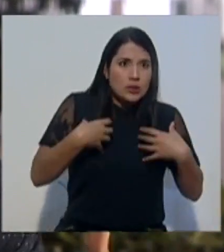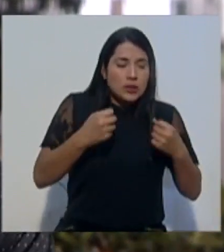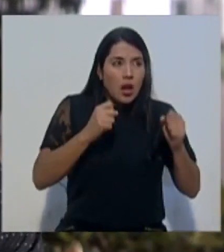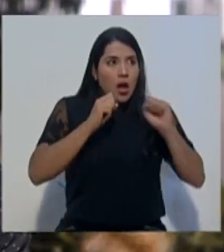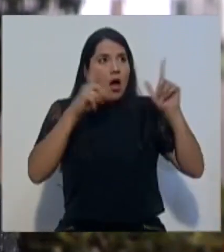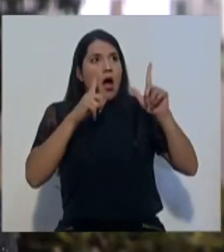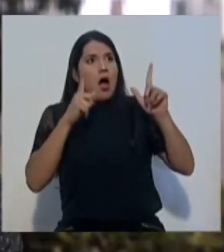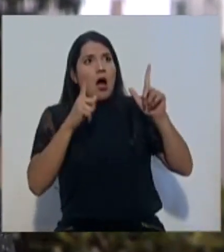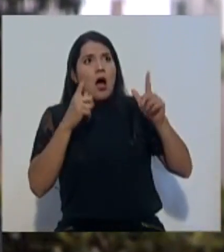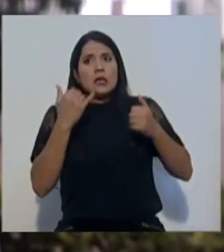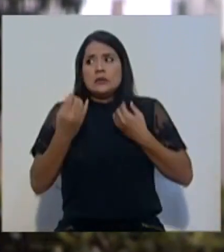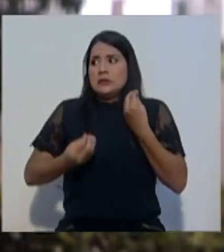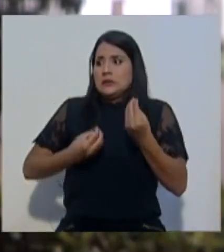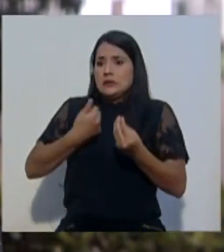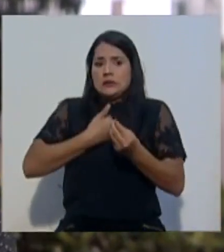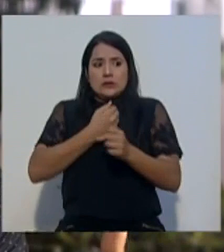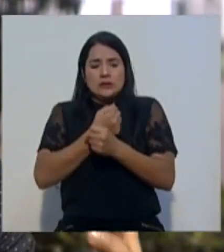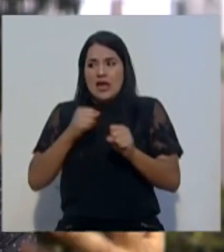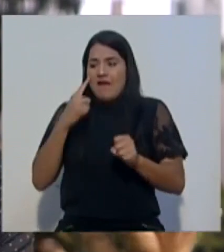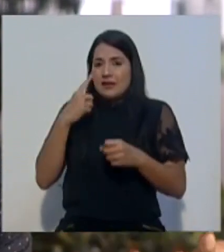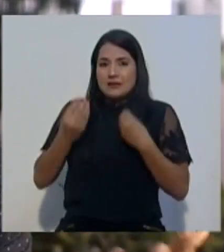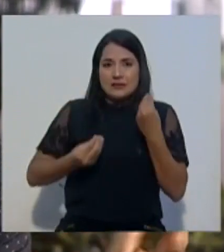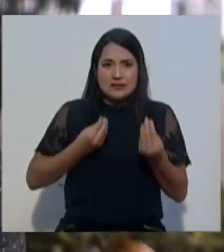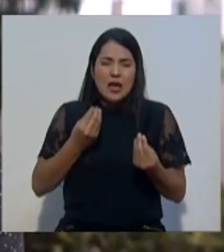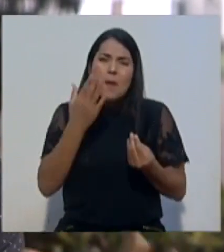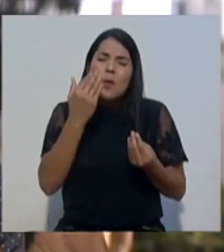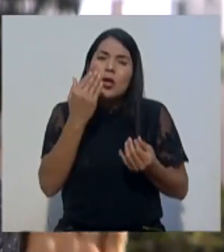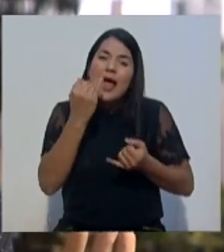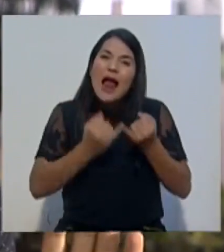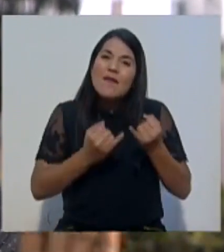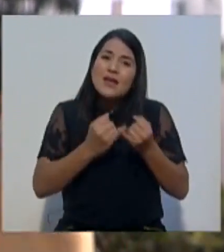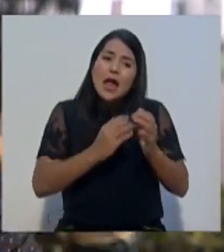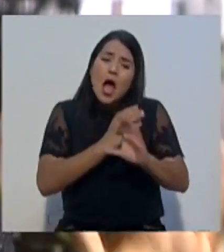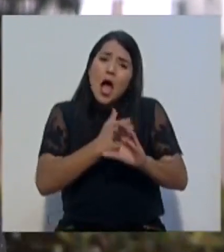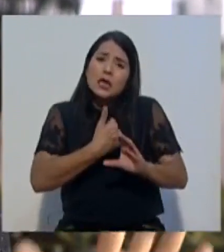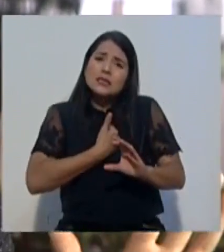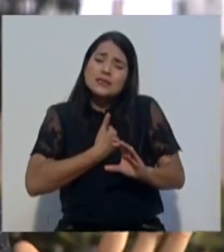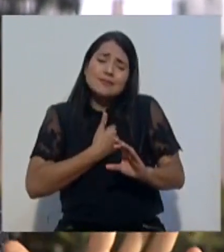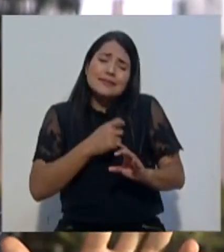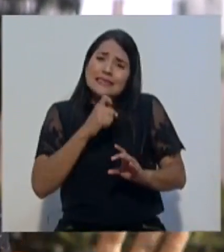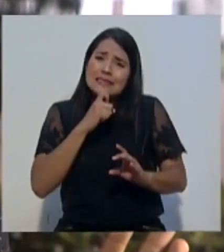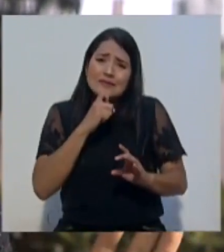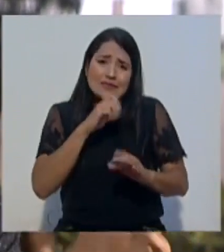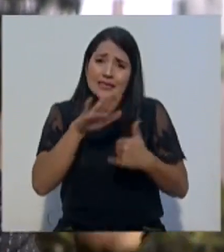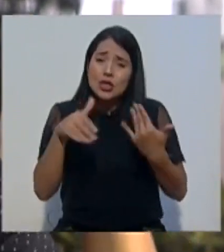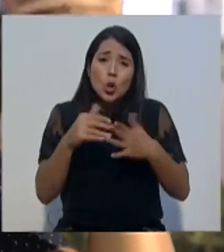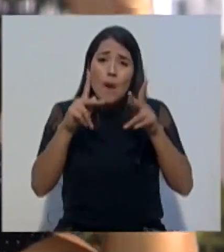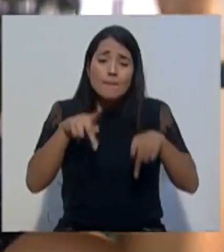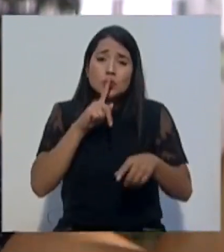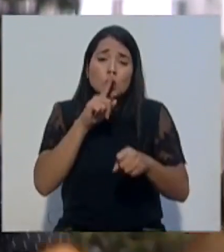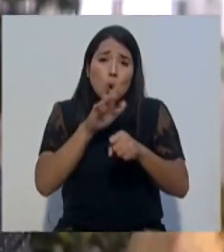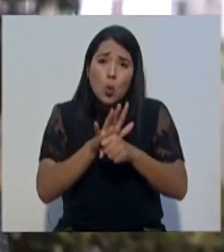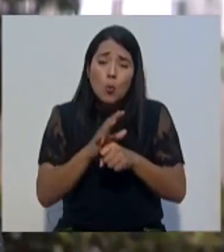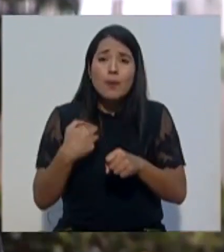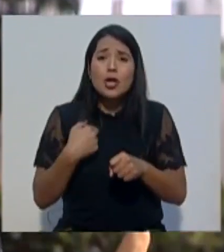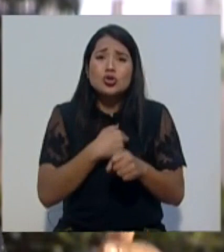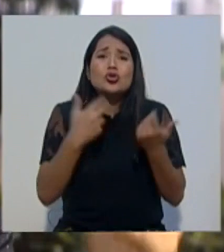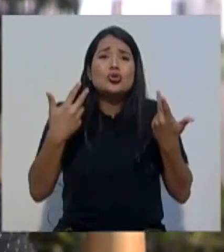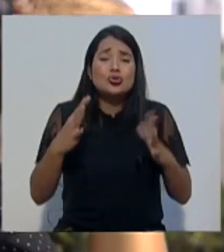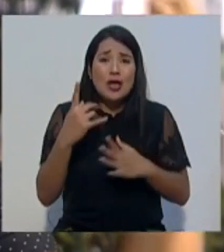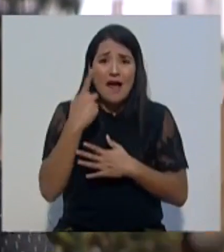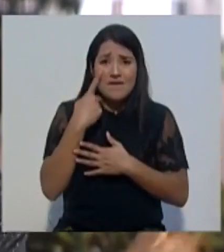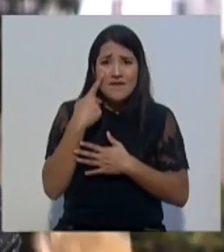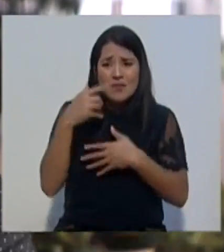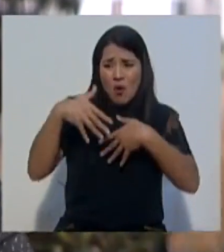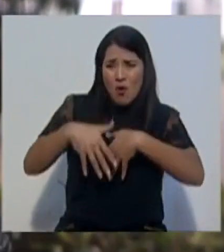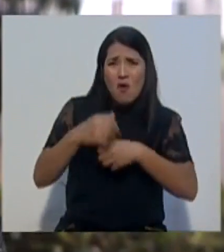Porque al final esta autogestión de cuidado está demostrado que difícilmente todo el mundo la cumpla. Vimos las manifestaciones